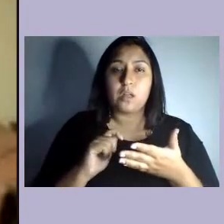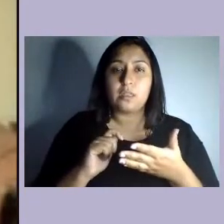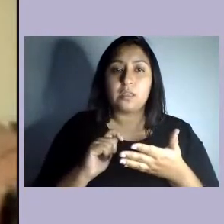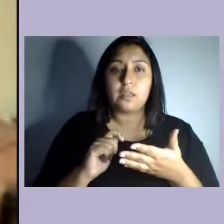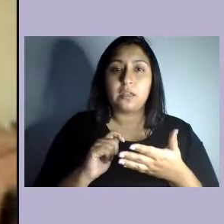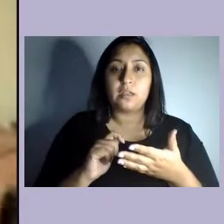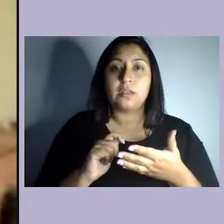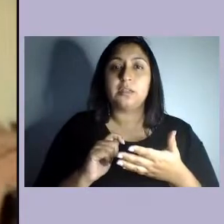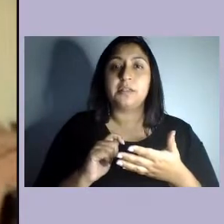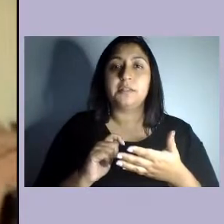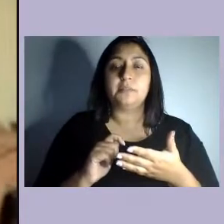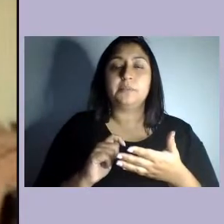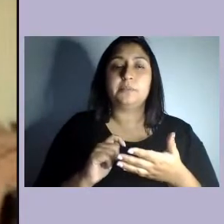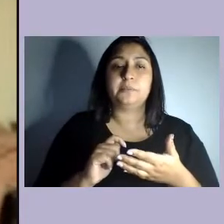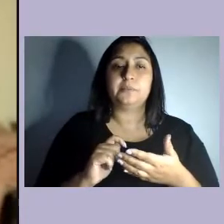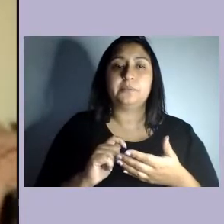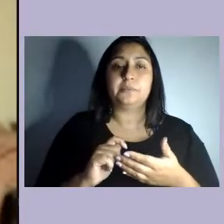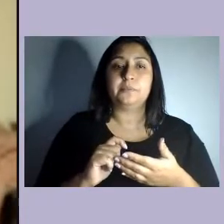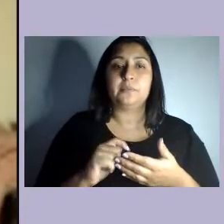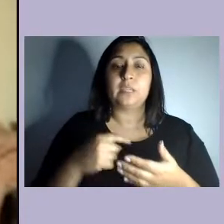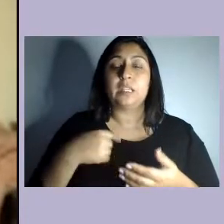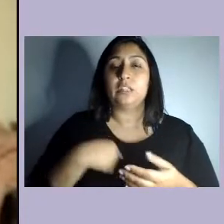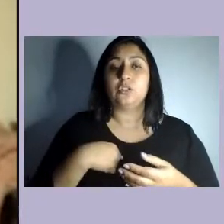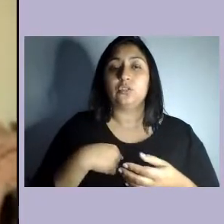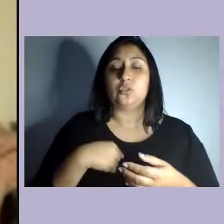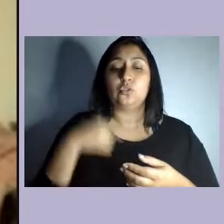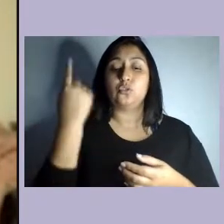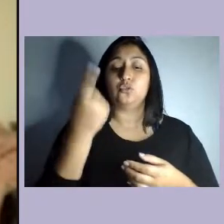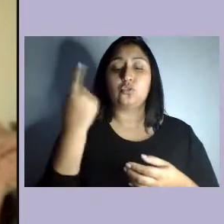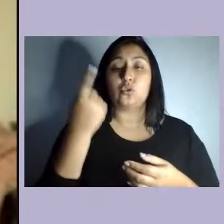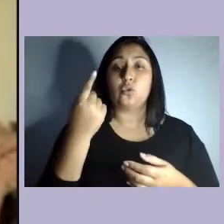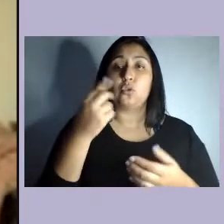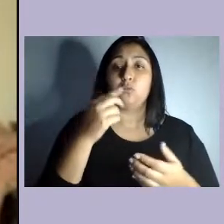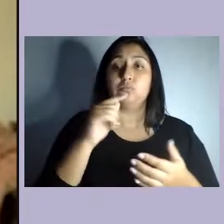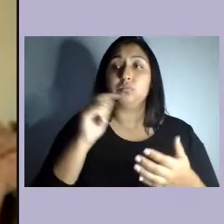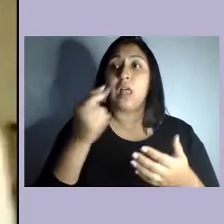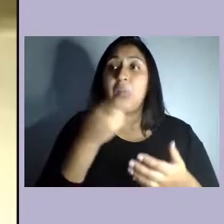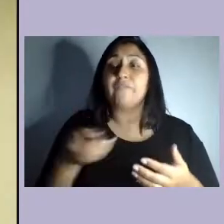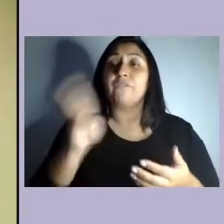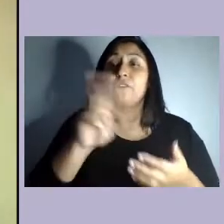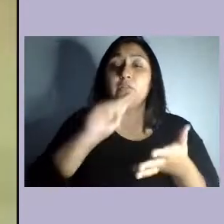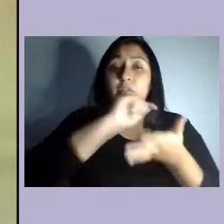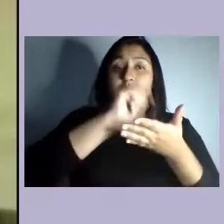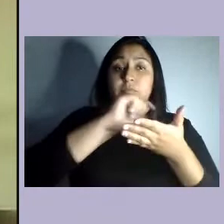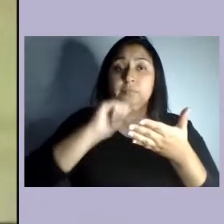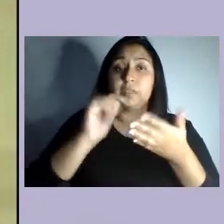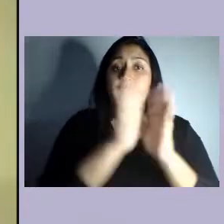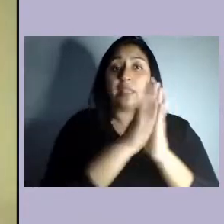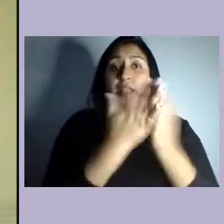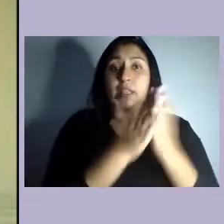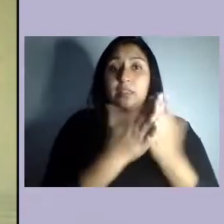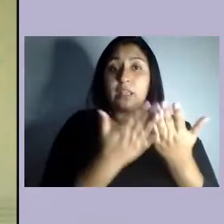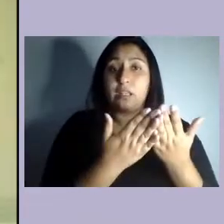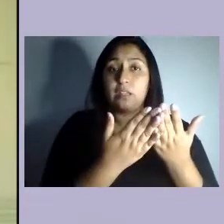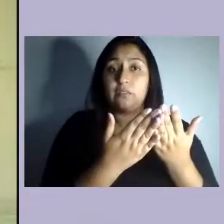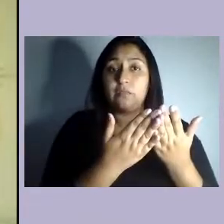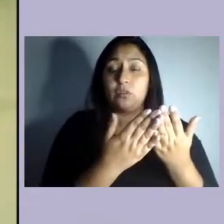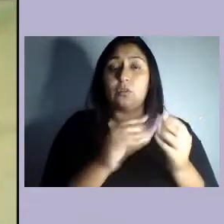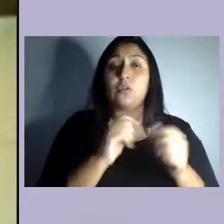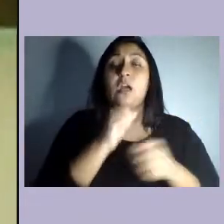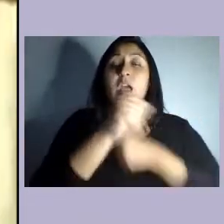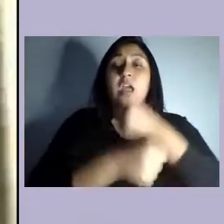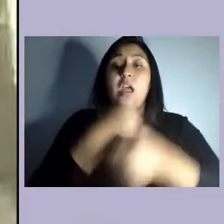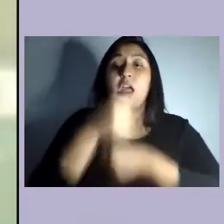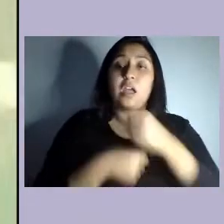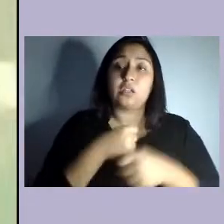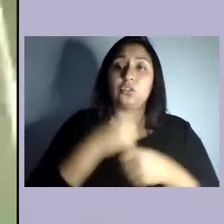en manuscrito, y yo no hice más que transcribirlas en este libro del año 2016,